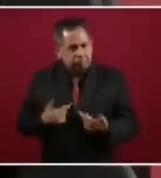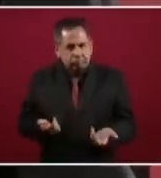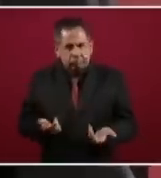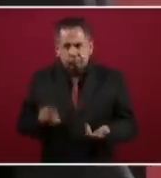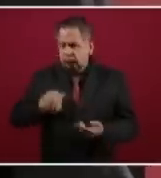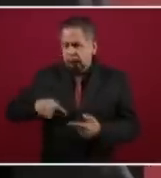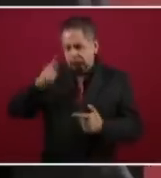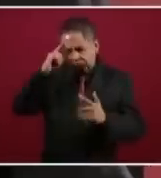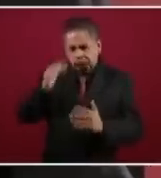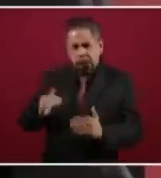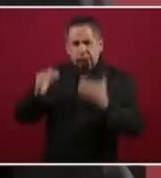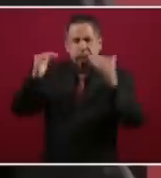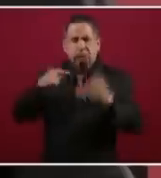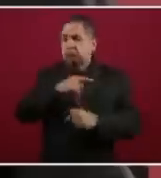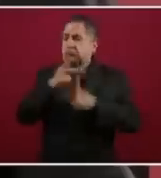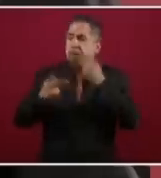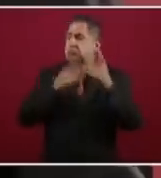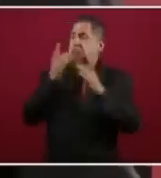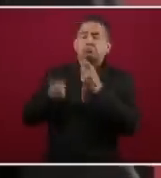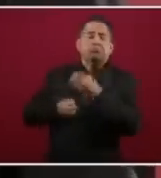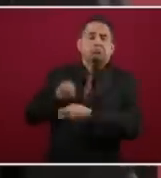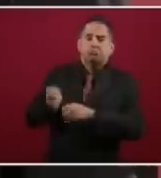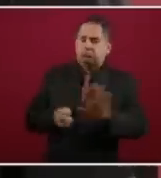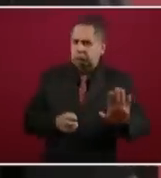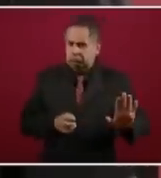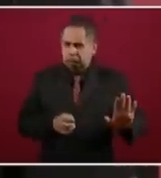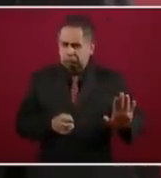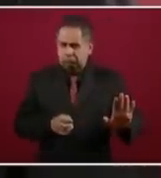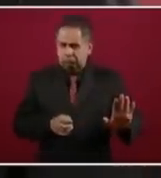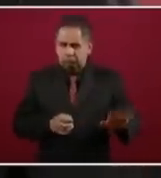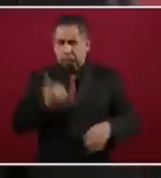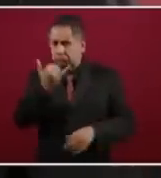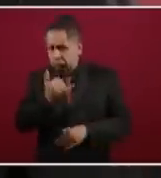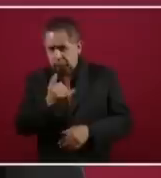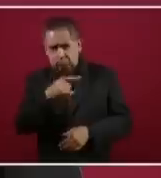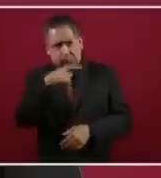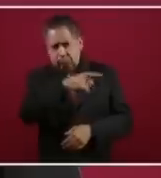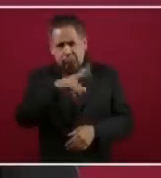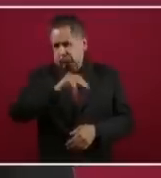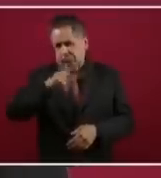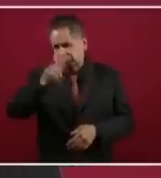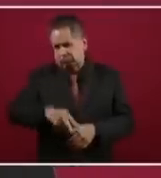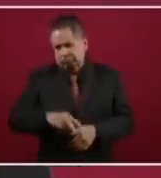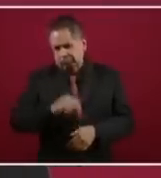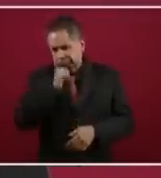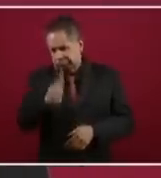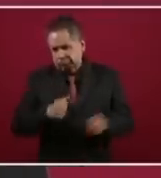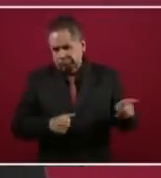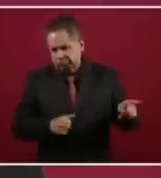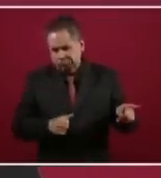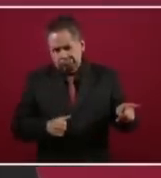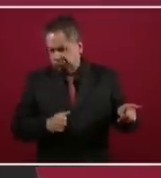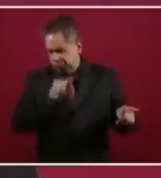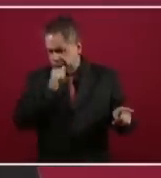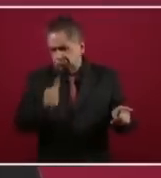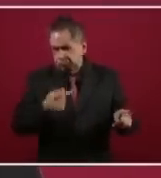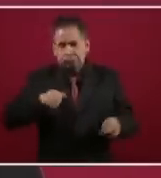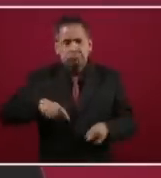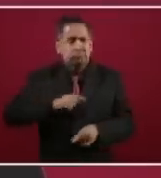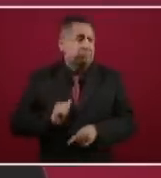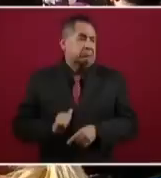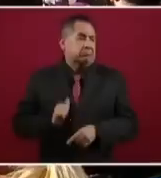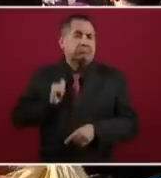nuestra soberanía. Y además, no es cierto. Nosotros no cometemos ninguna